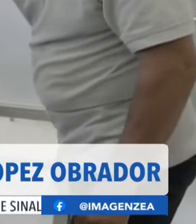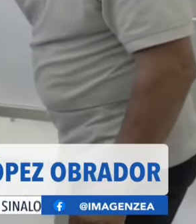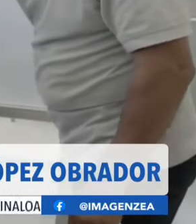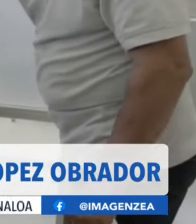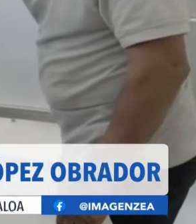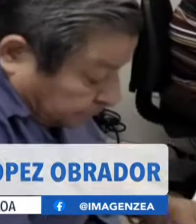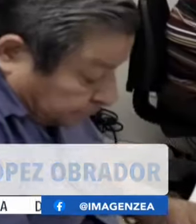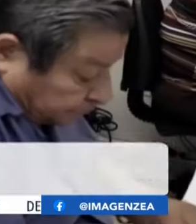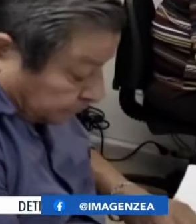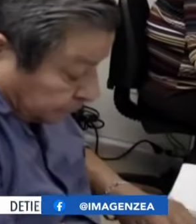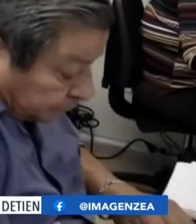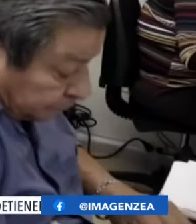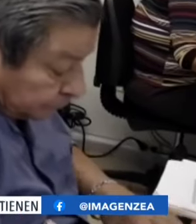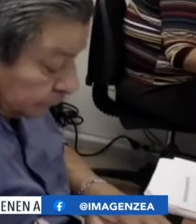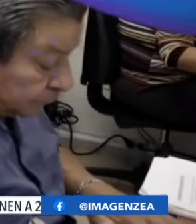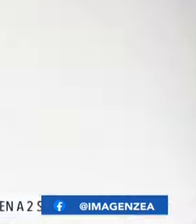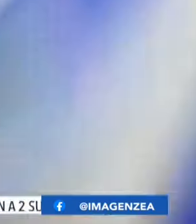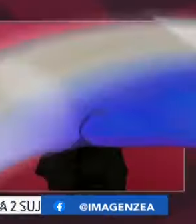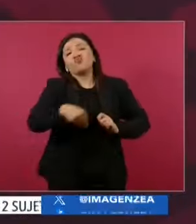que llevan su tiempo.